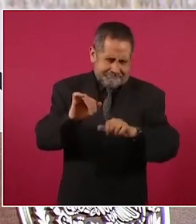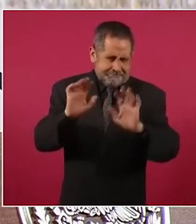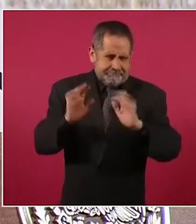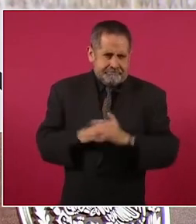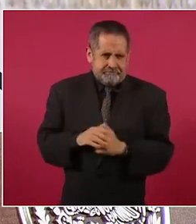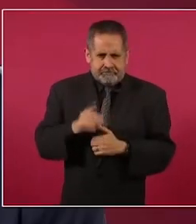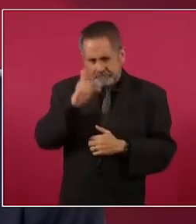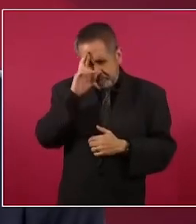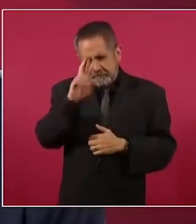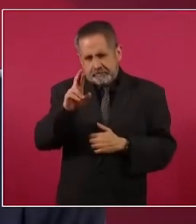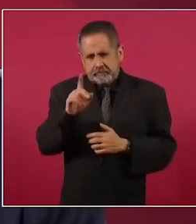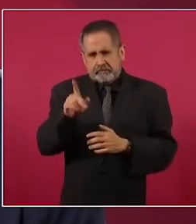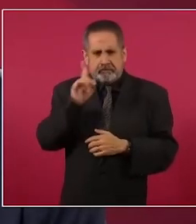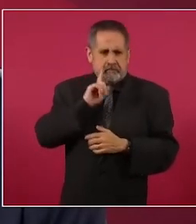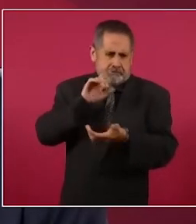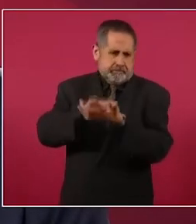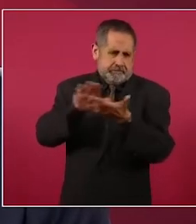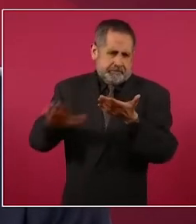mucho respeto hacia ella,